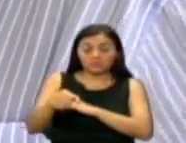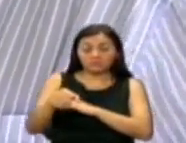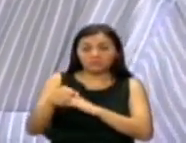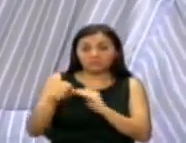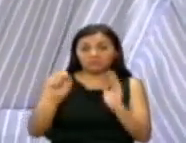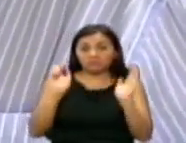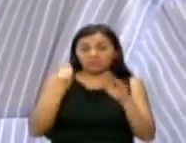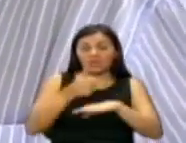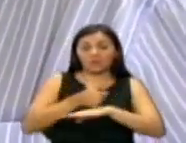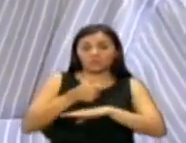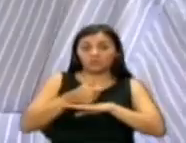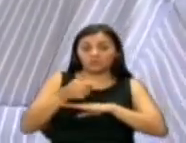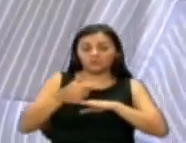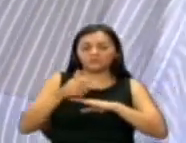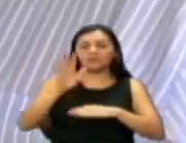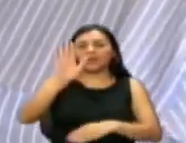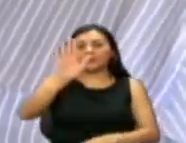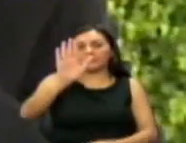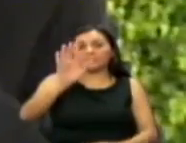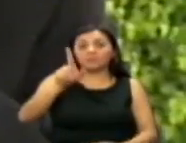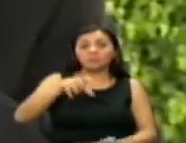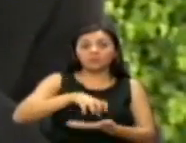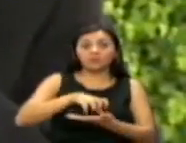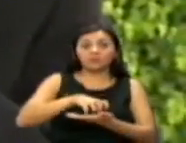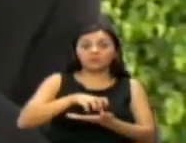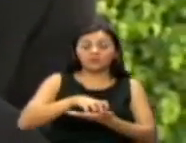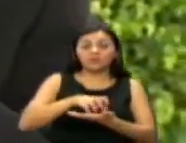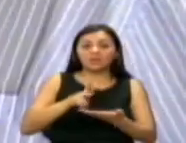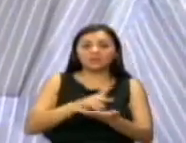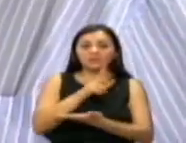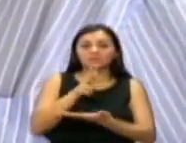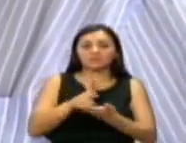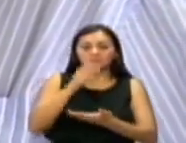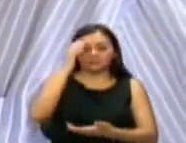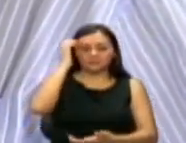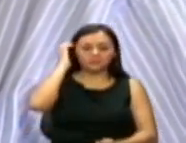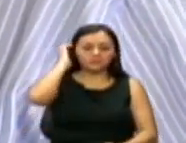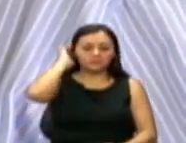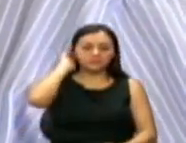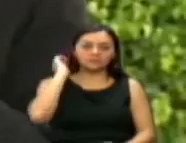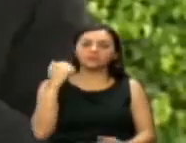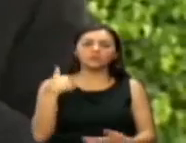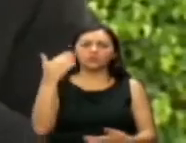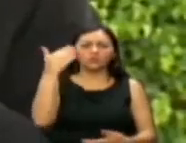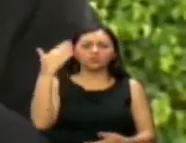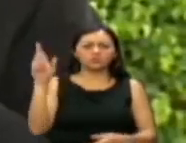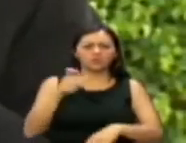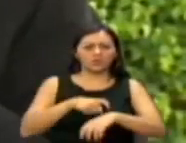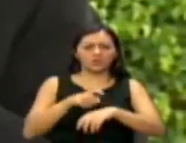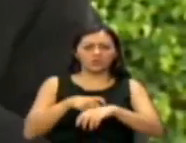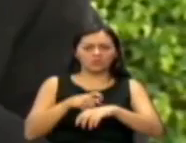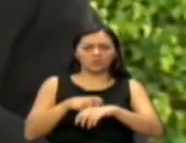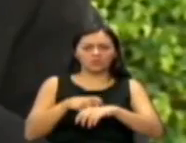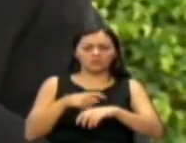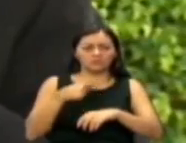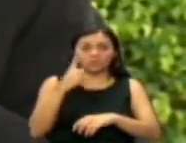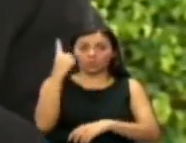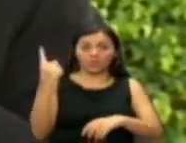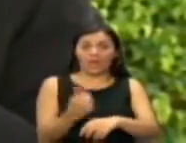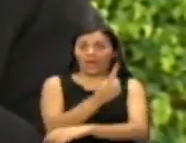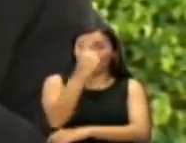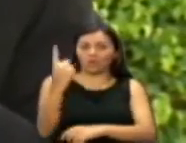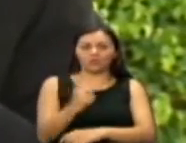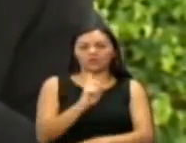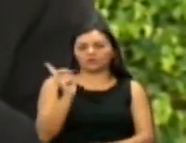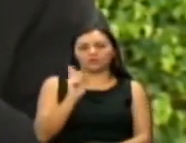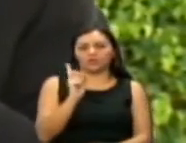las autoridades y que presenten los proyectos? ¿De qué provincia me dijo? De la provincia del Carchi. No sé quién puso una hora, será el tiempo que se necesite. Eso siempre me hace